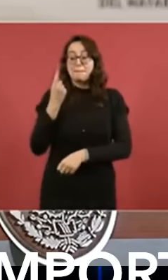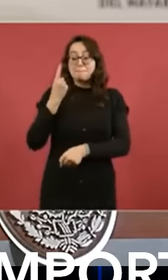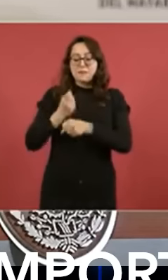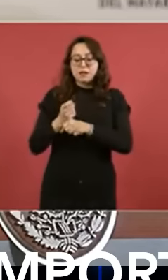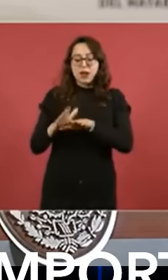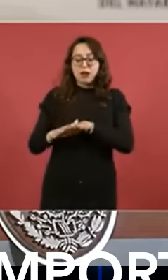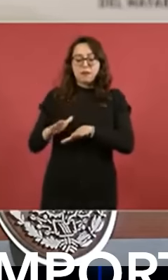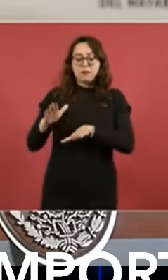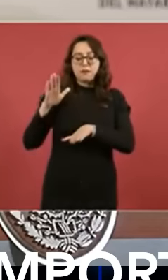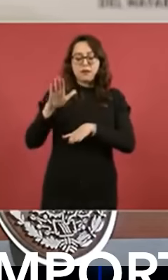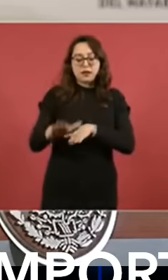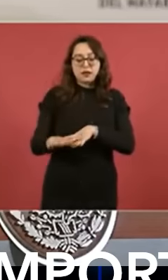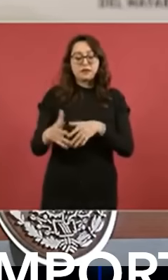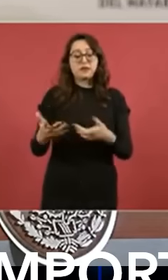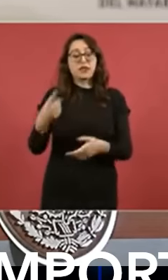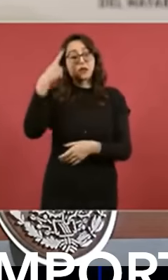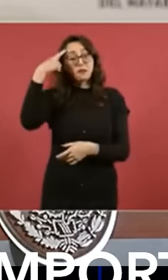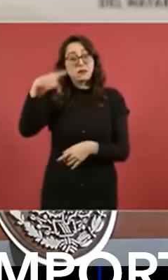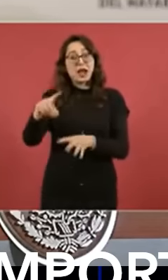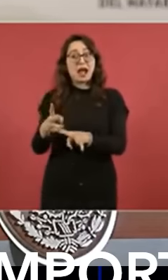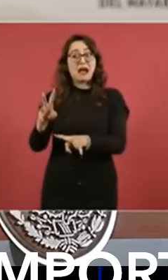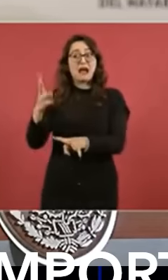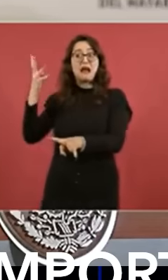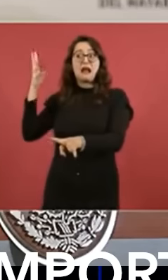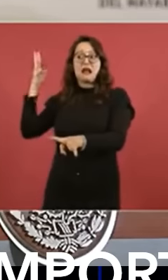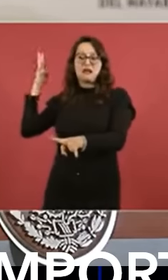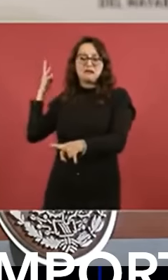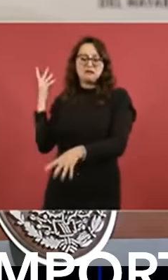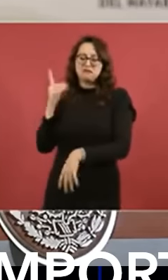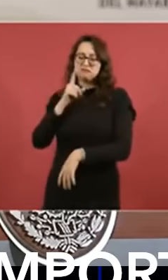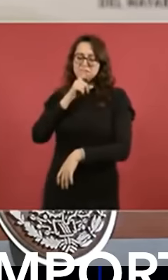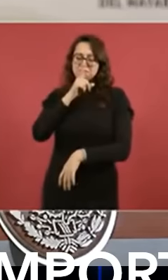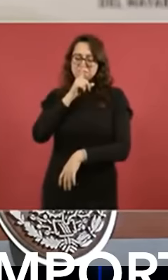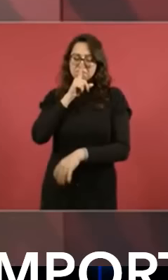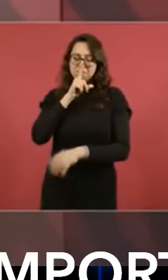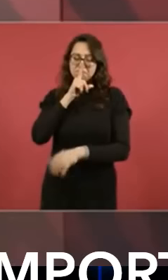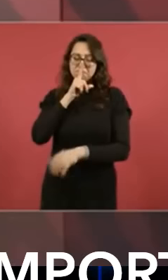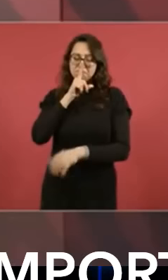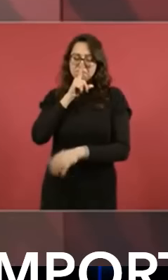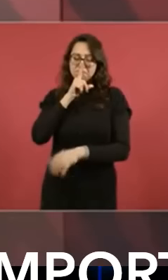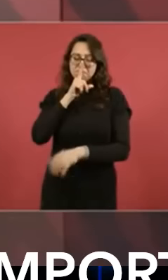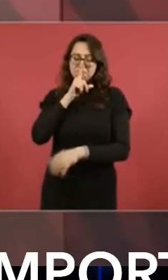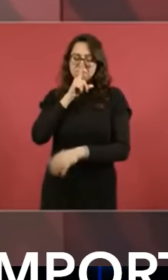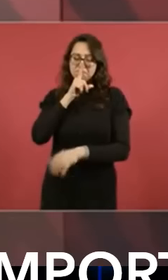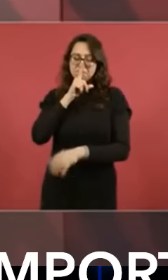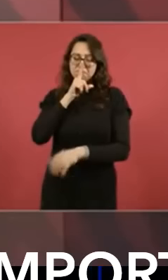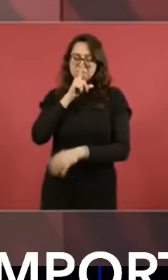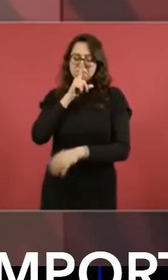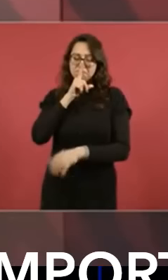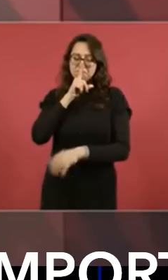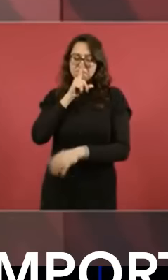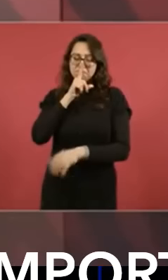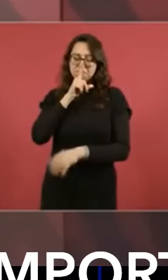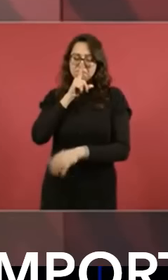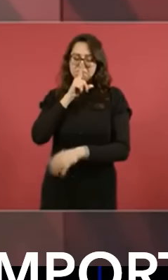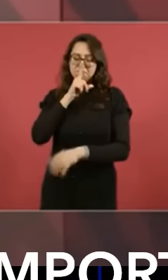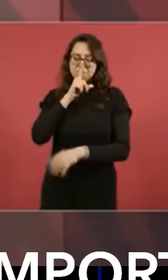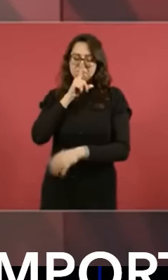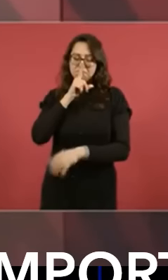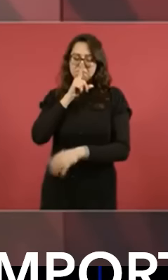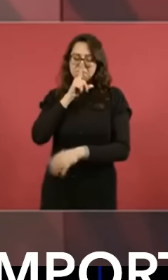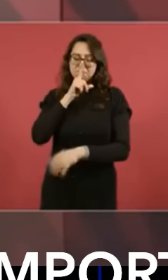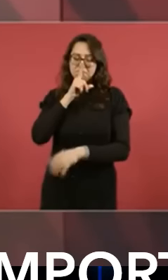no tengan que hacer muchas colas, sobre todo los adultos mayores. Así como lo escucharon, eso es lo